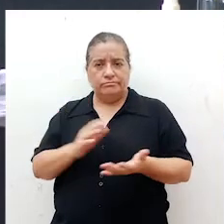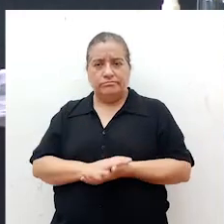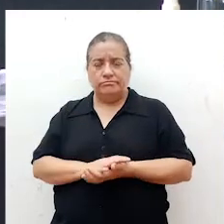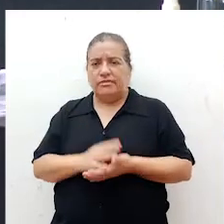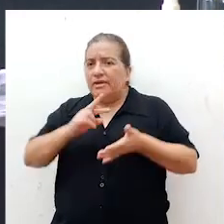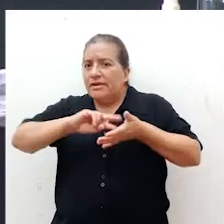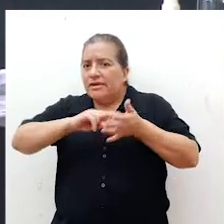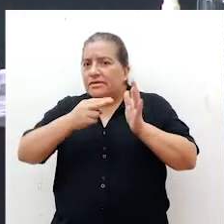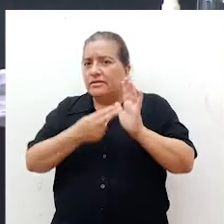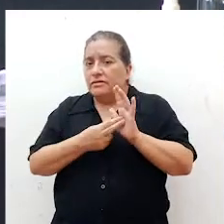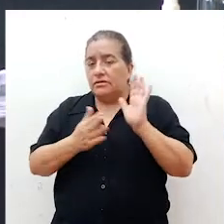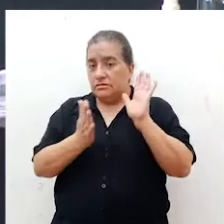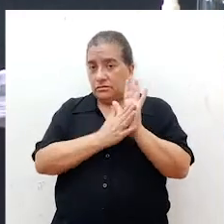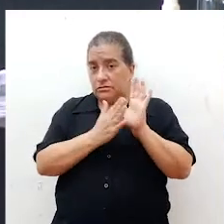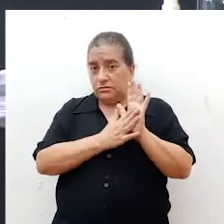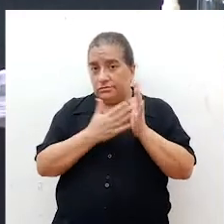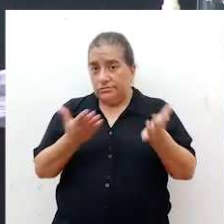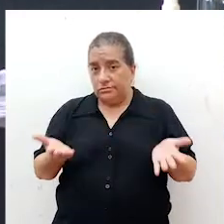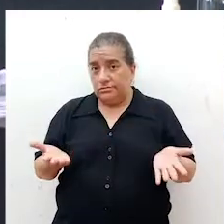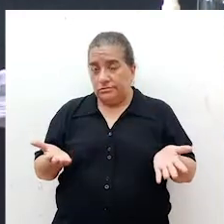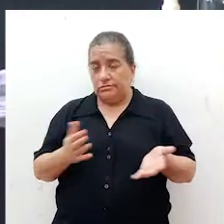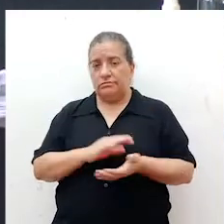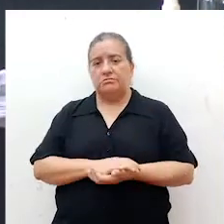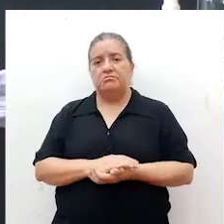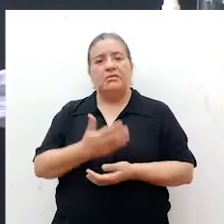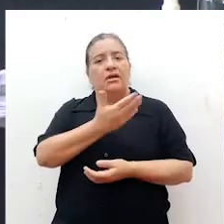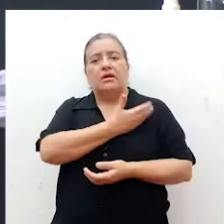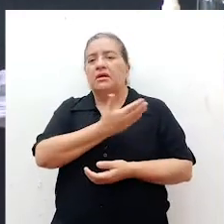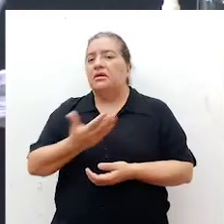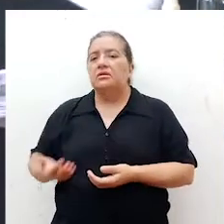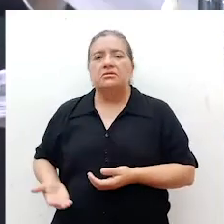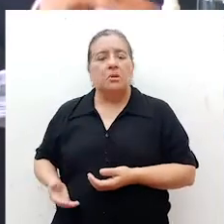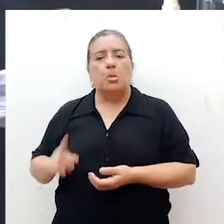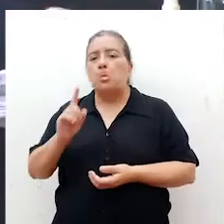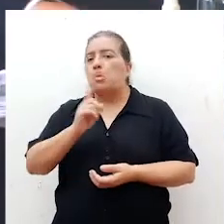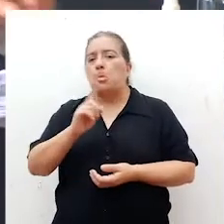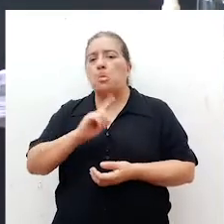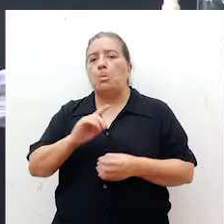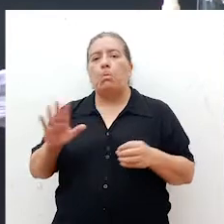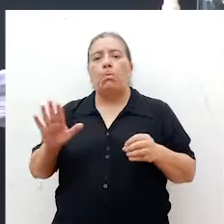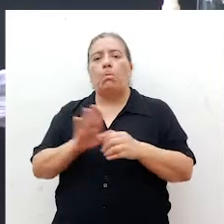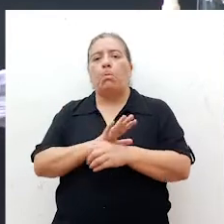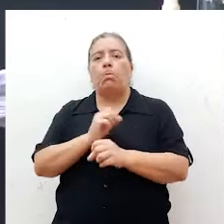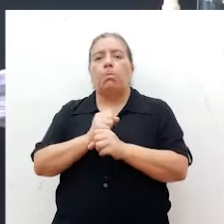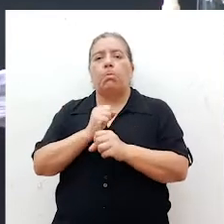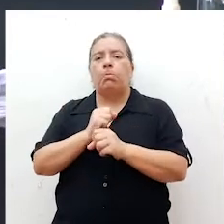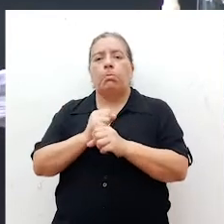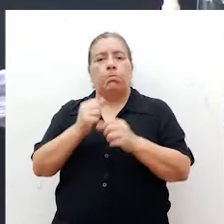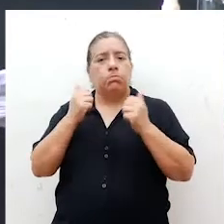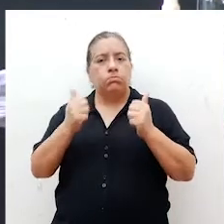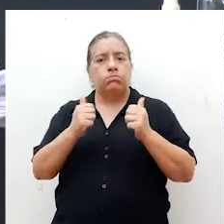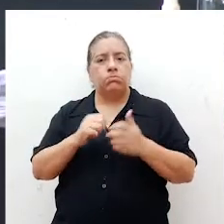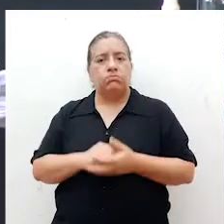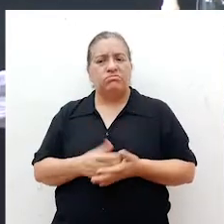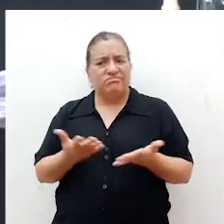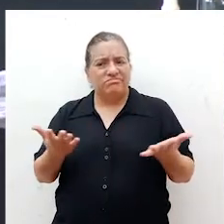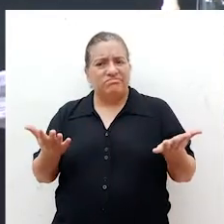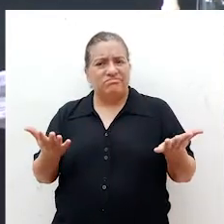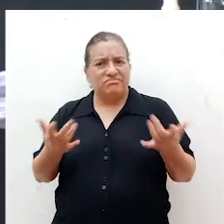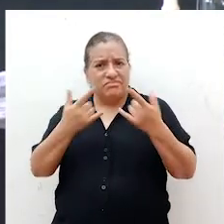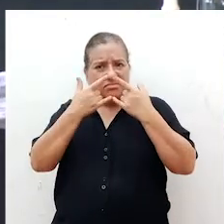públicos, los derechos. ¿Qué significa para la Defensoría que el Estado no sea